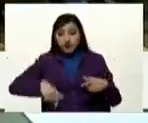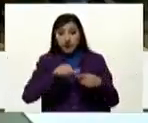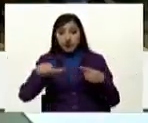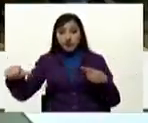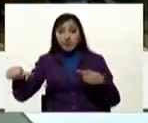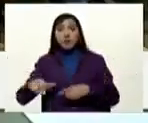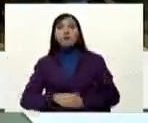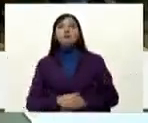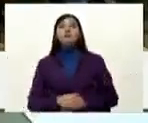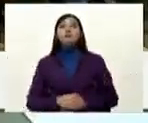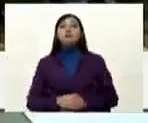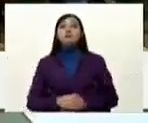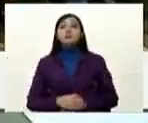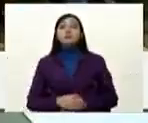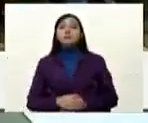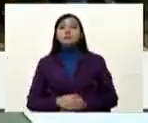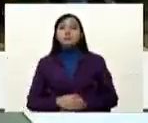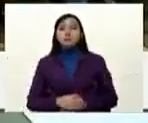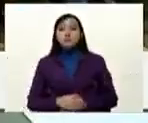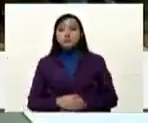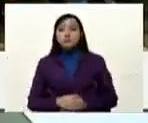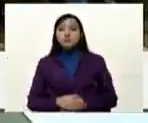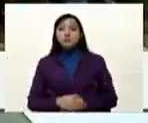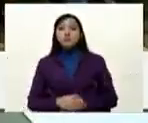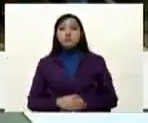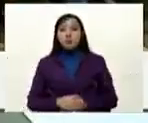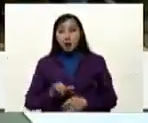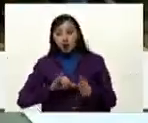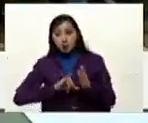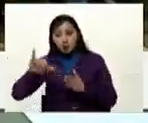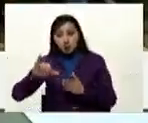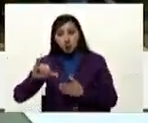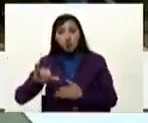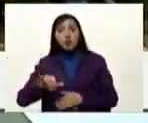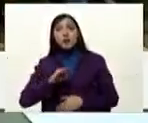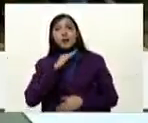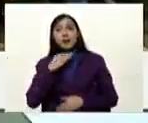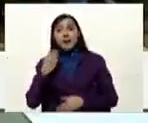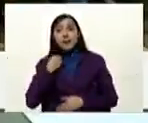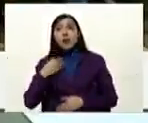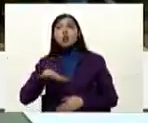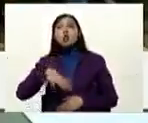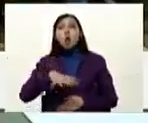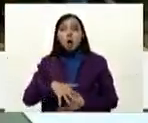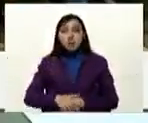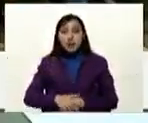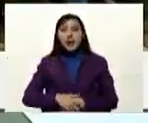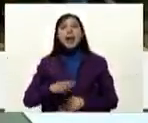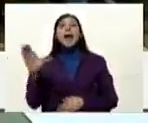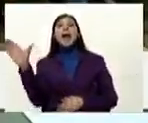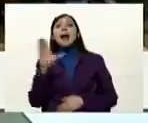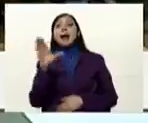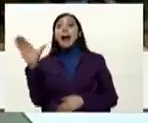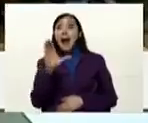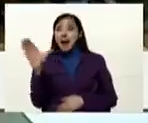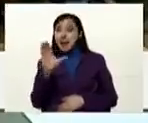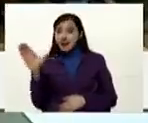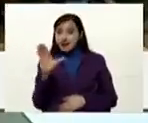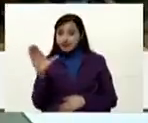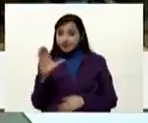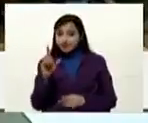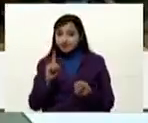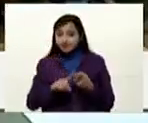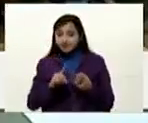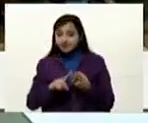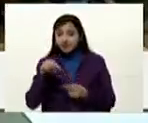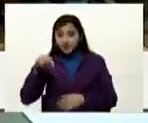Y tuvo como factor el crecimiento de los casos en Caracas, aunque empieza a marcar a partir de